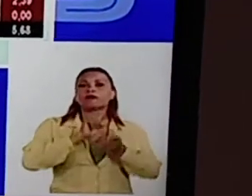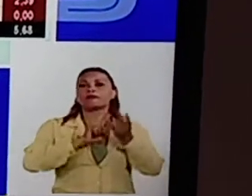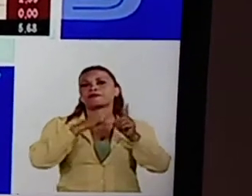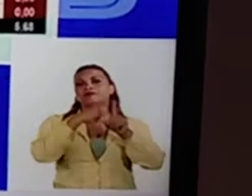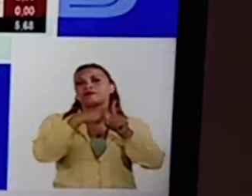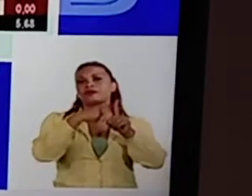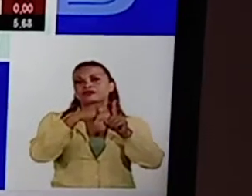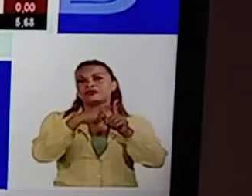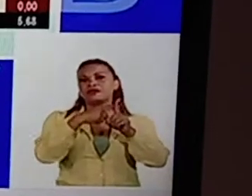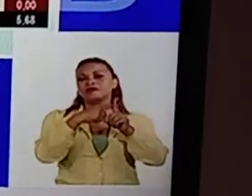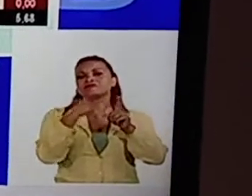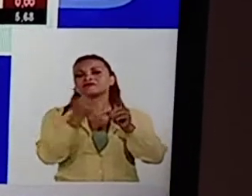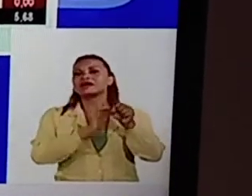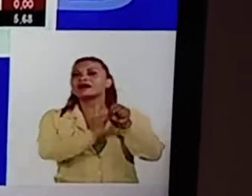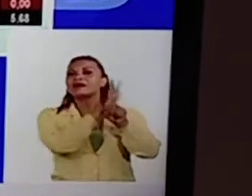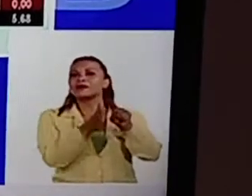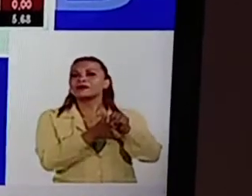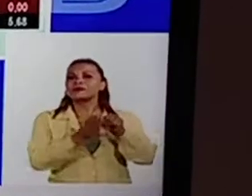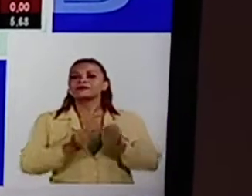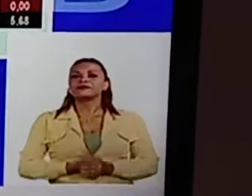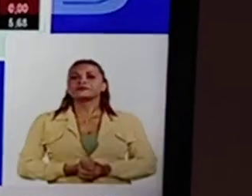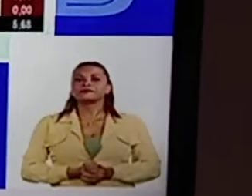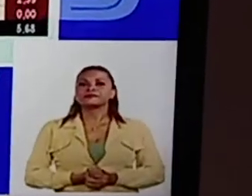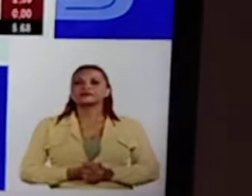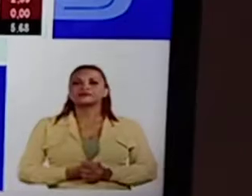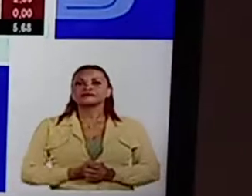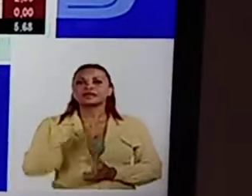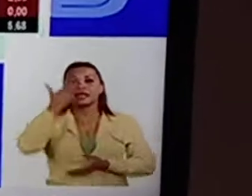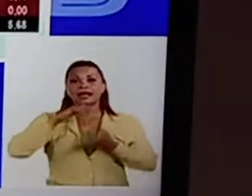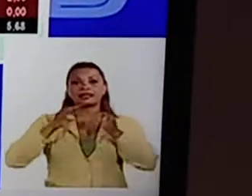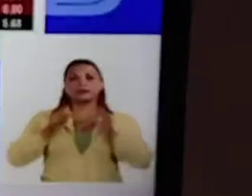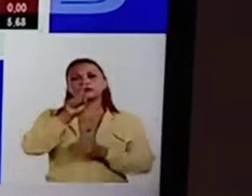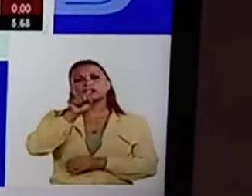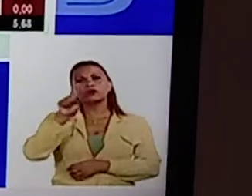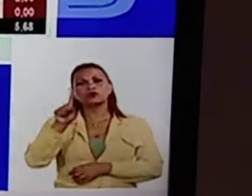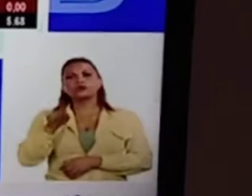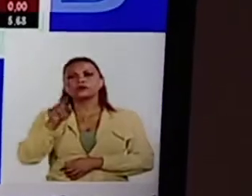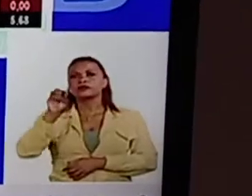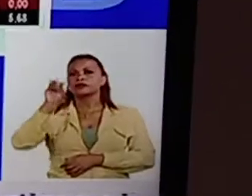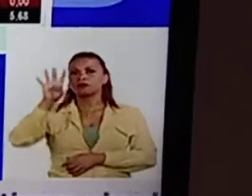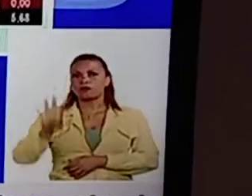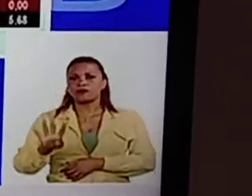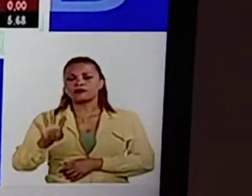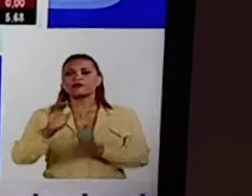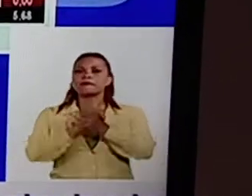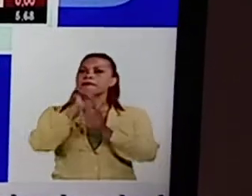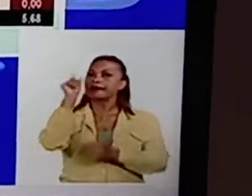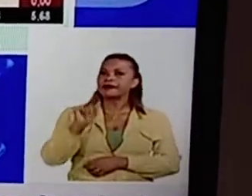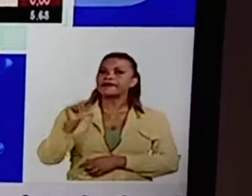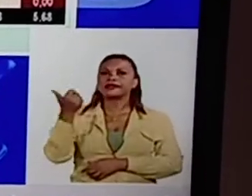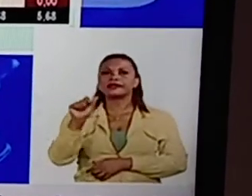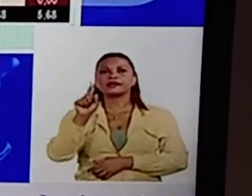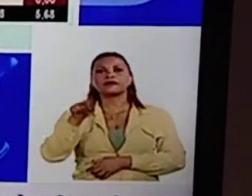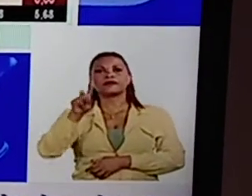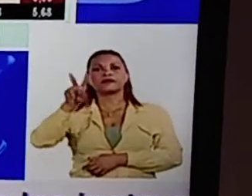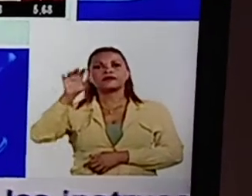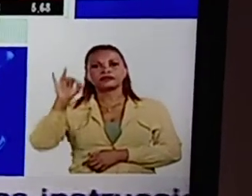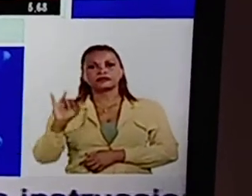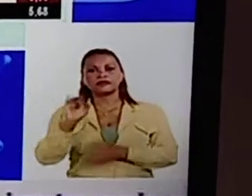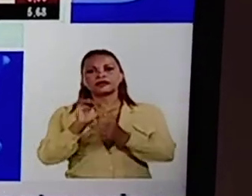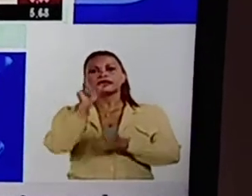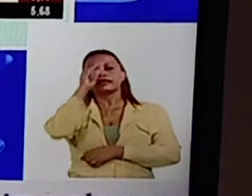la COVID-19. Artemisa el 11,04%, Mayabeque el 10,27%, Santi